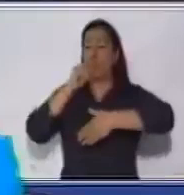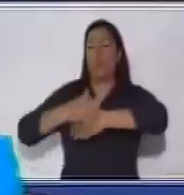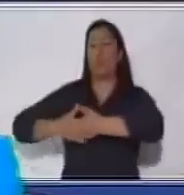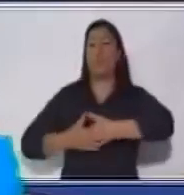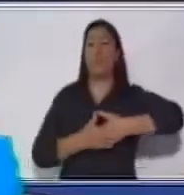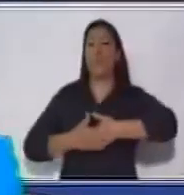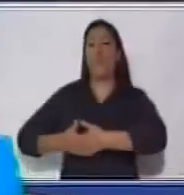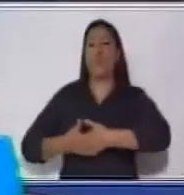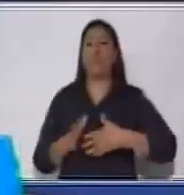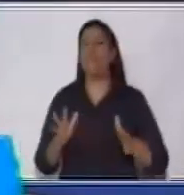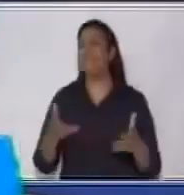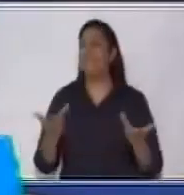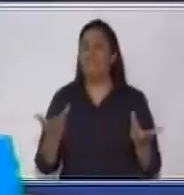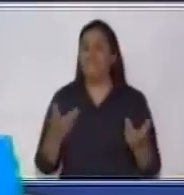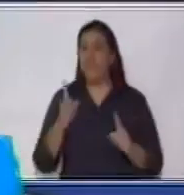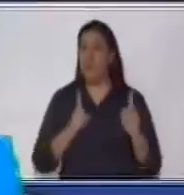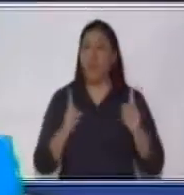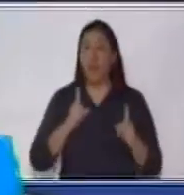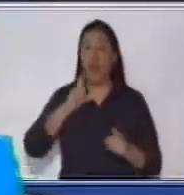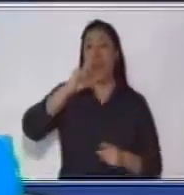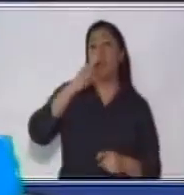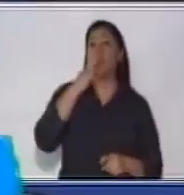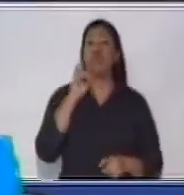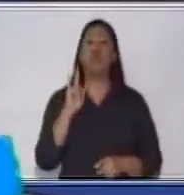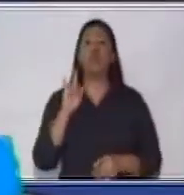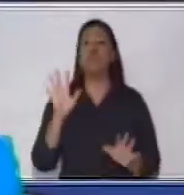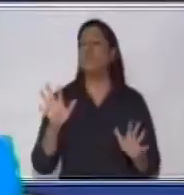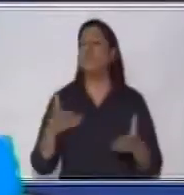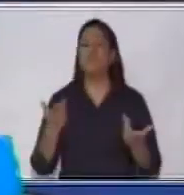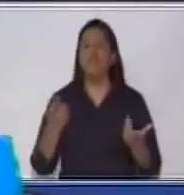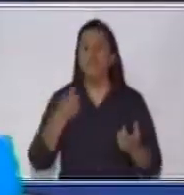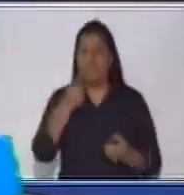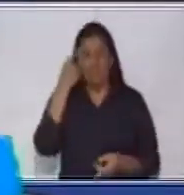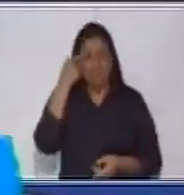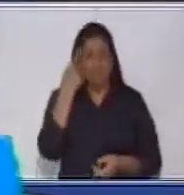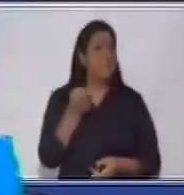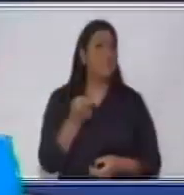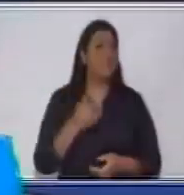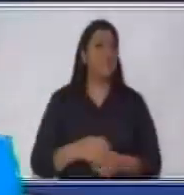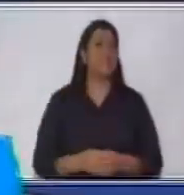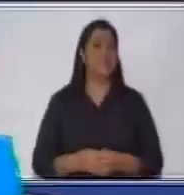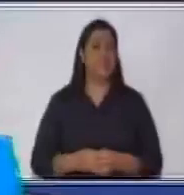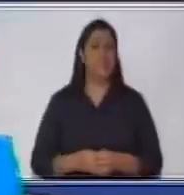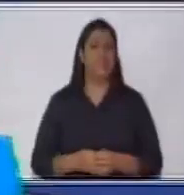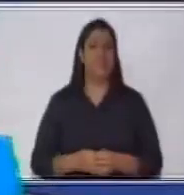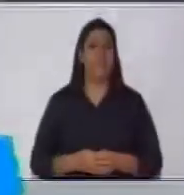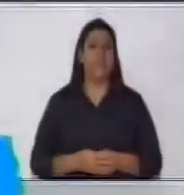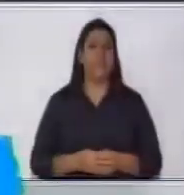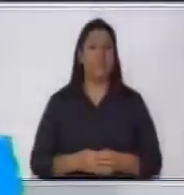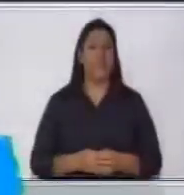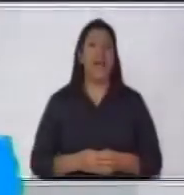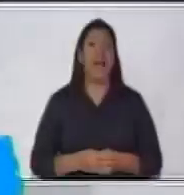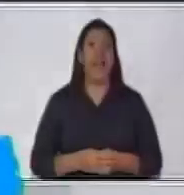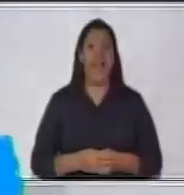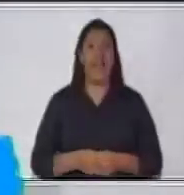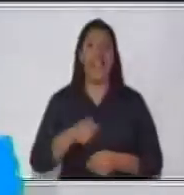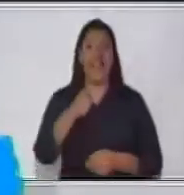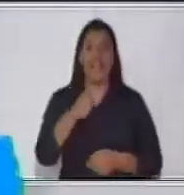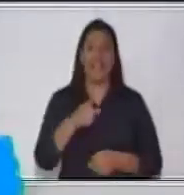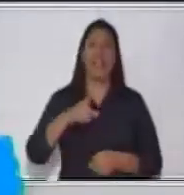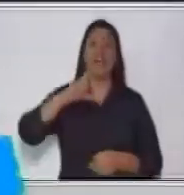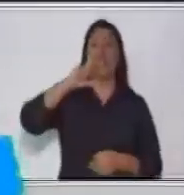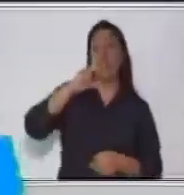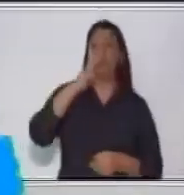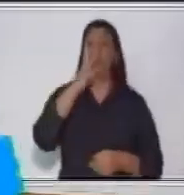objeto es? Lleva la sílaba chu. Muy bien, un